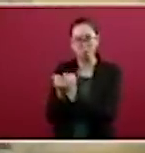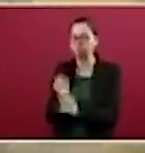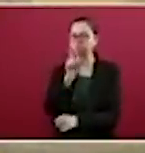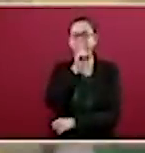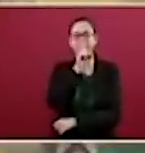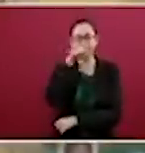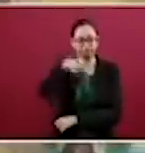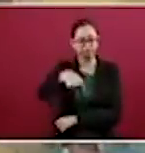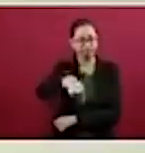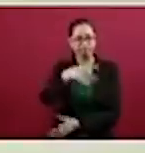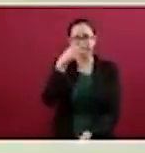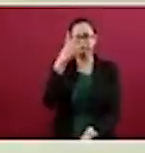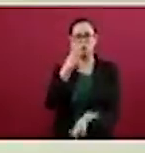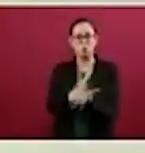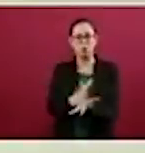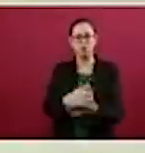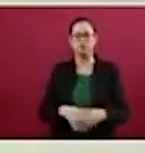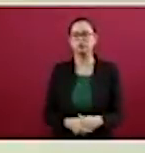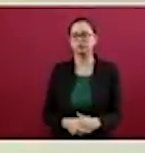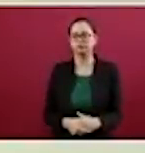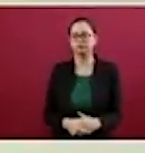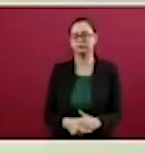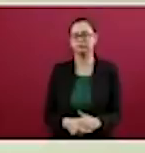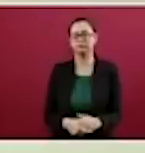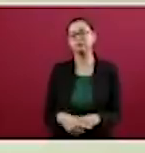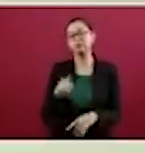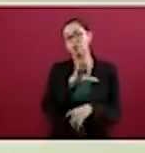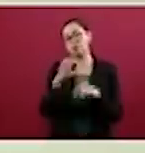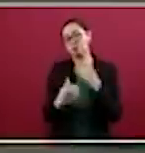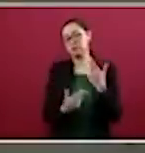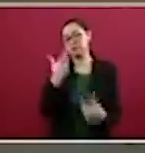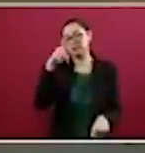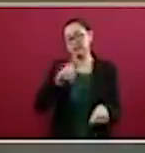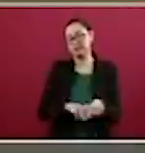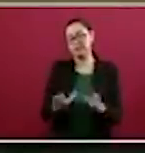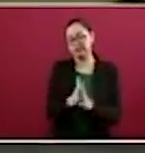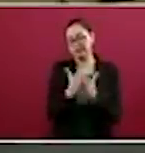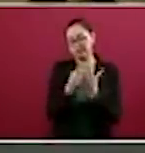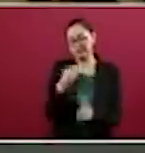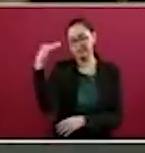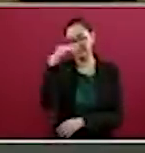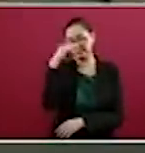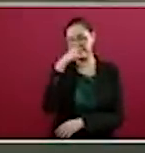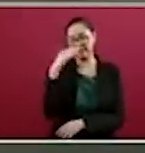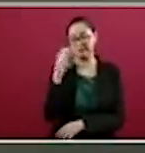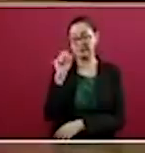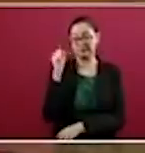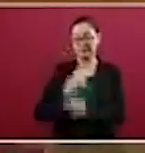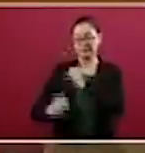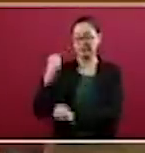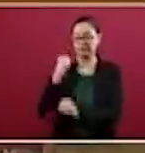magnitud. Cuando se expidió el decreto para la creación de la Comisión Nacional de Libros de Texto Gratuito, hace